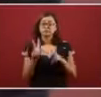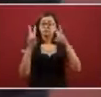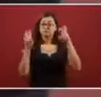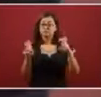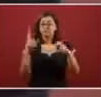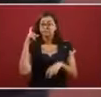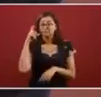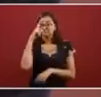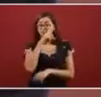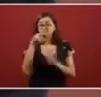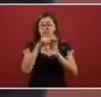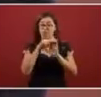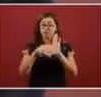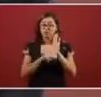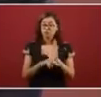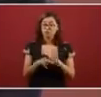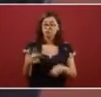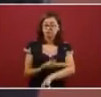No